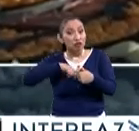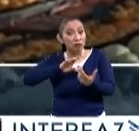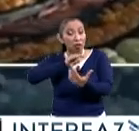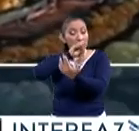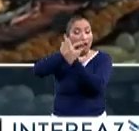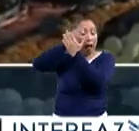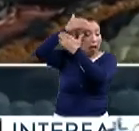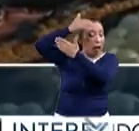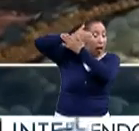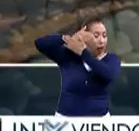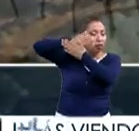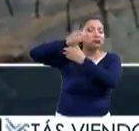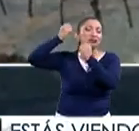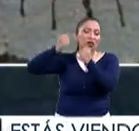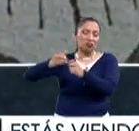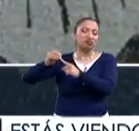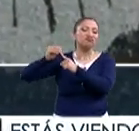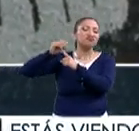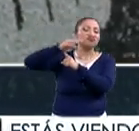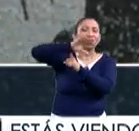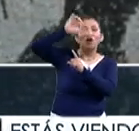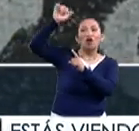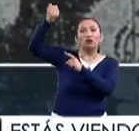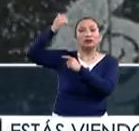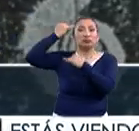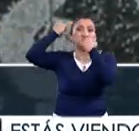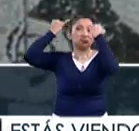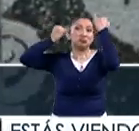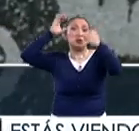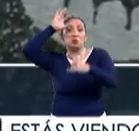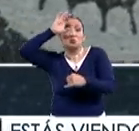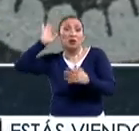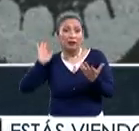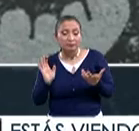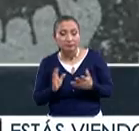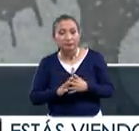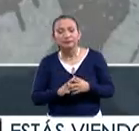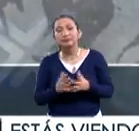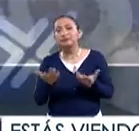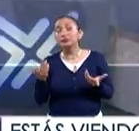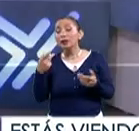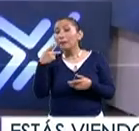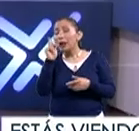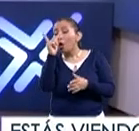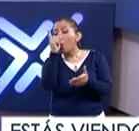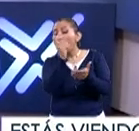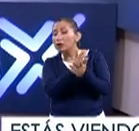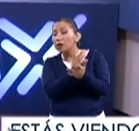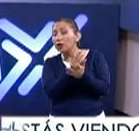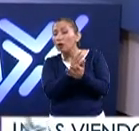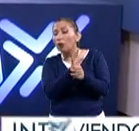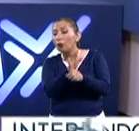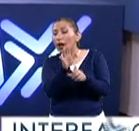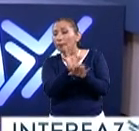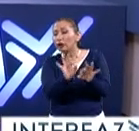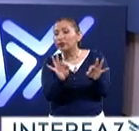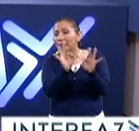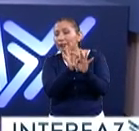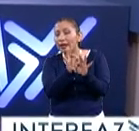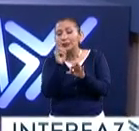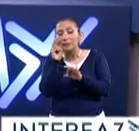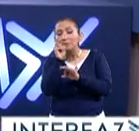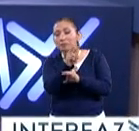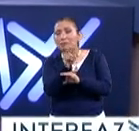dejar de lado que vamos a tener influencias de otras culturas. La cuestión está en que ver a